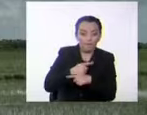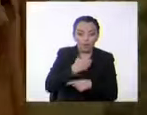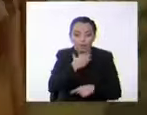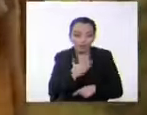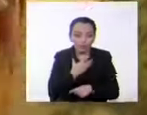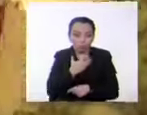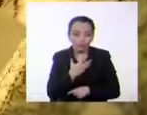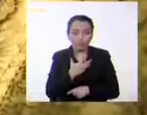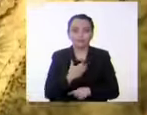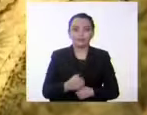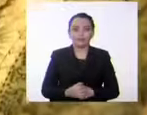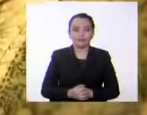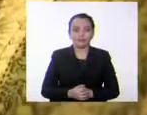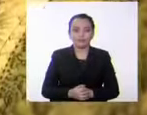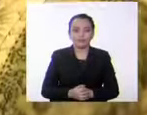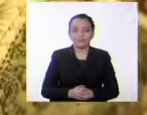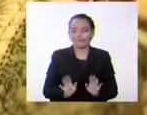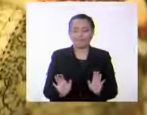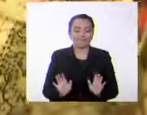¡Ra! Iguana.